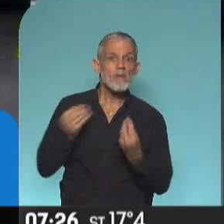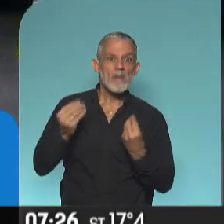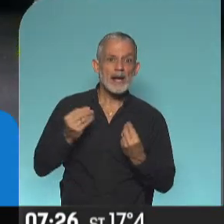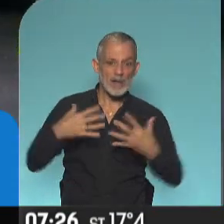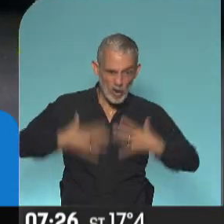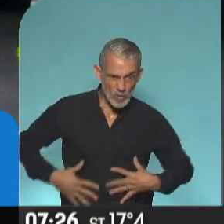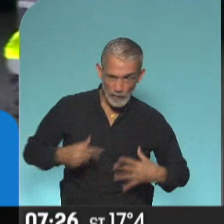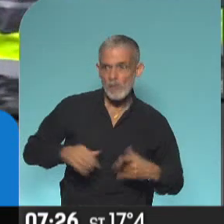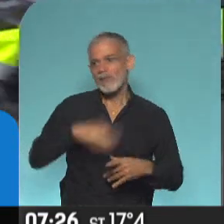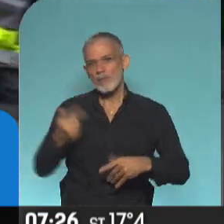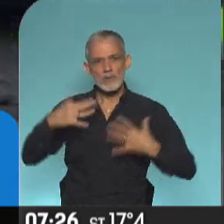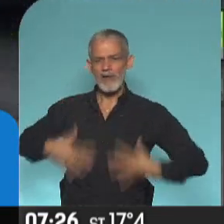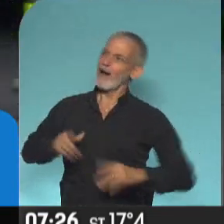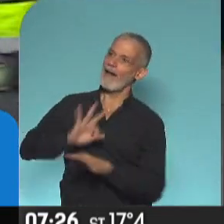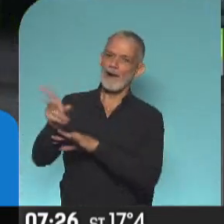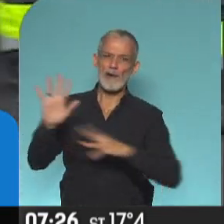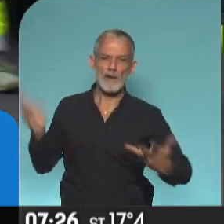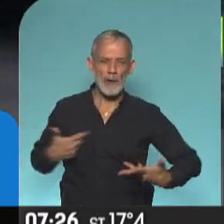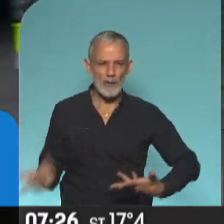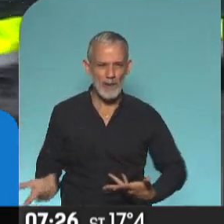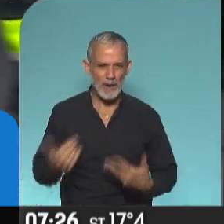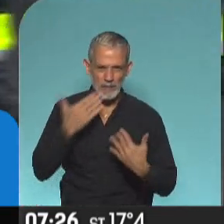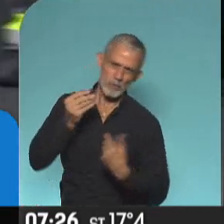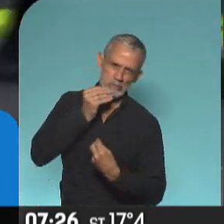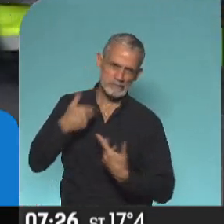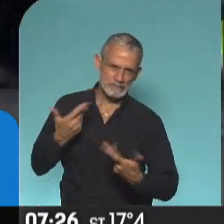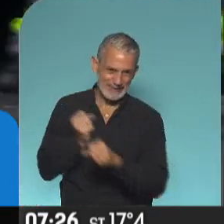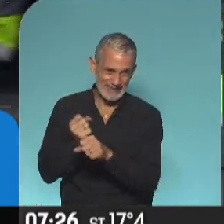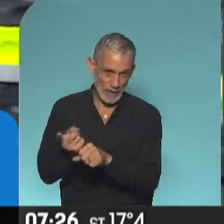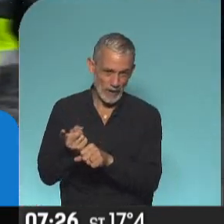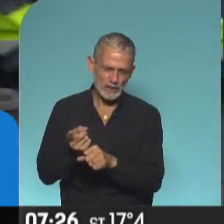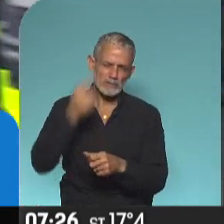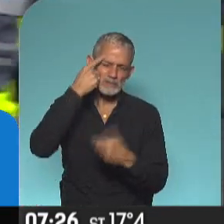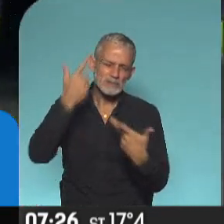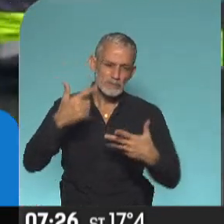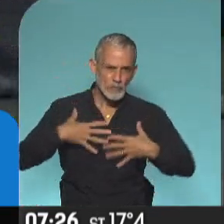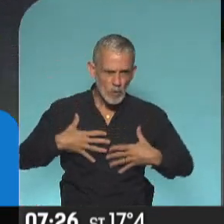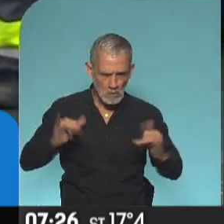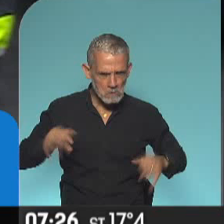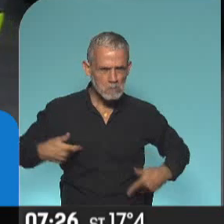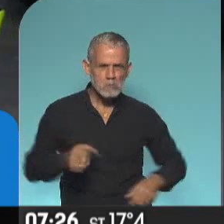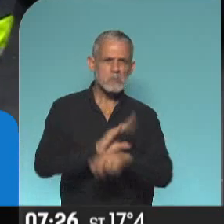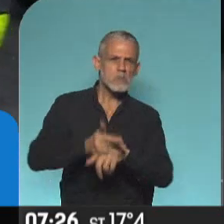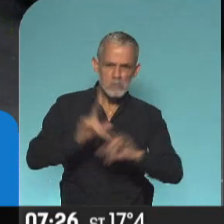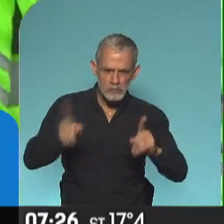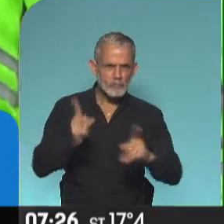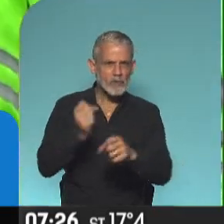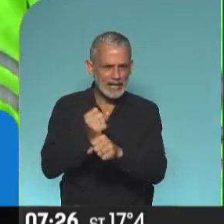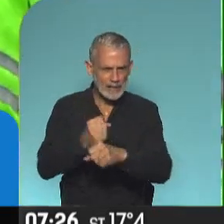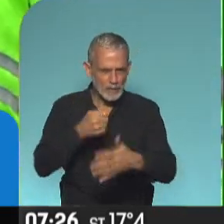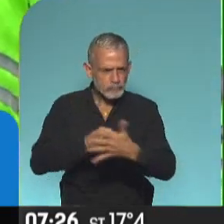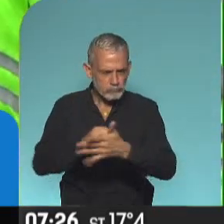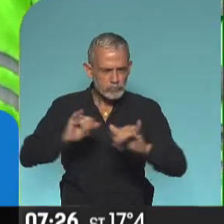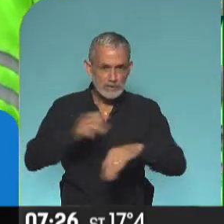robar. Entonces, lo que estamos pidiendo es el sentido común. Los muchachos ponen el cuerpo. En el medio de una pandemia, así como ellos tienen